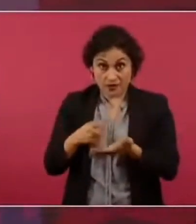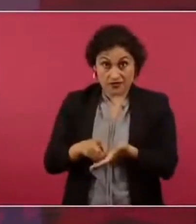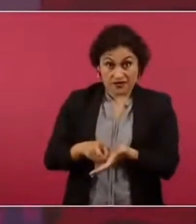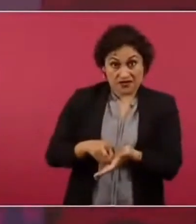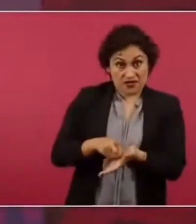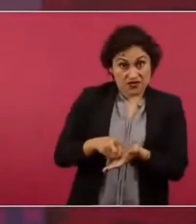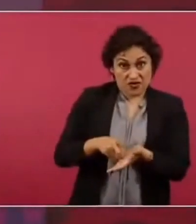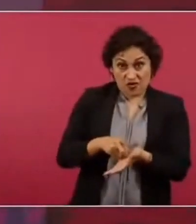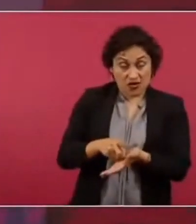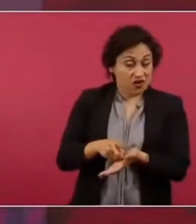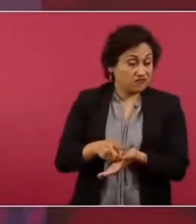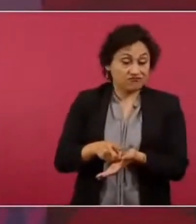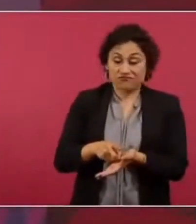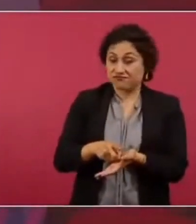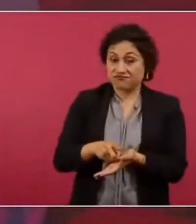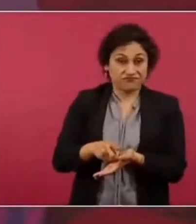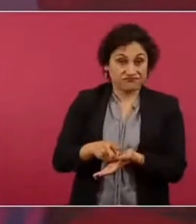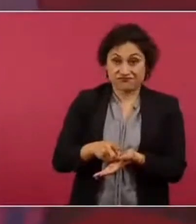cristal.